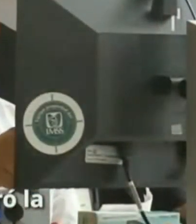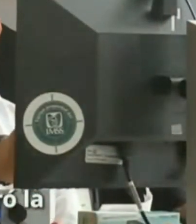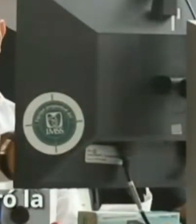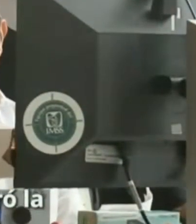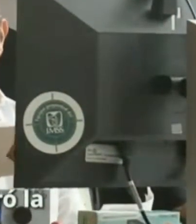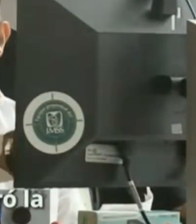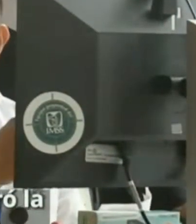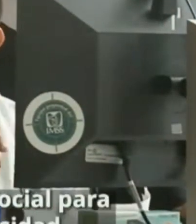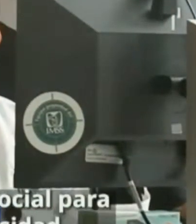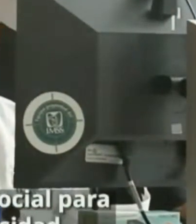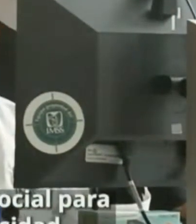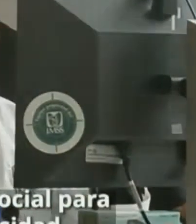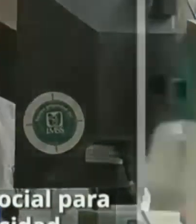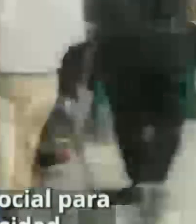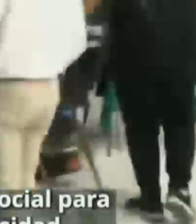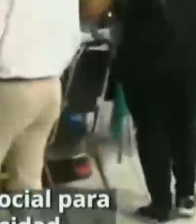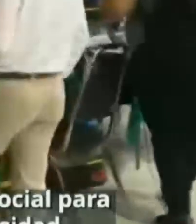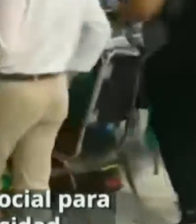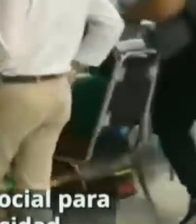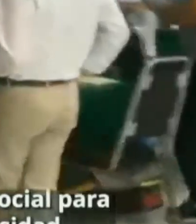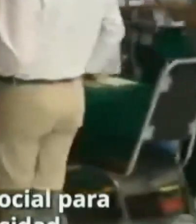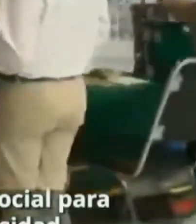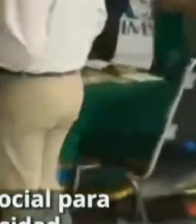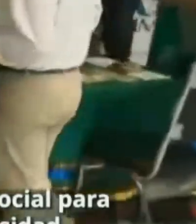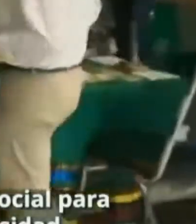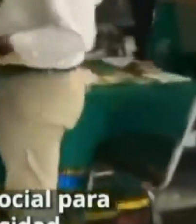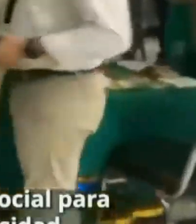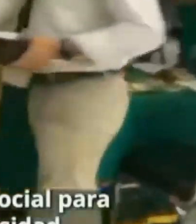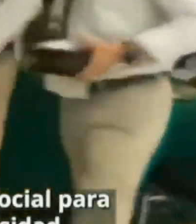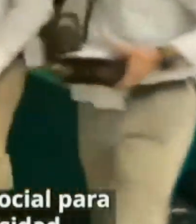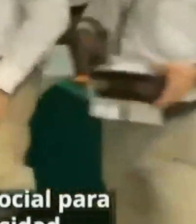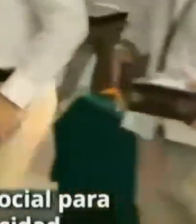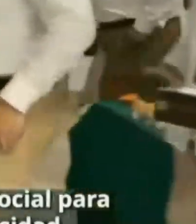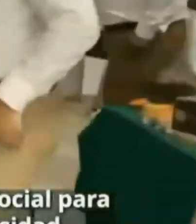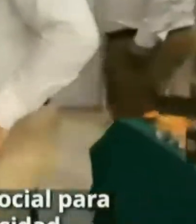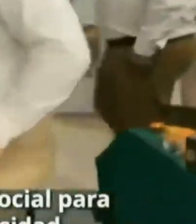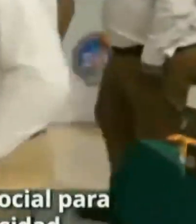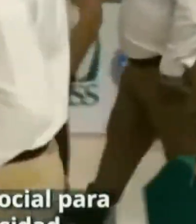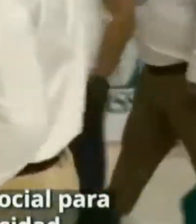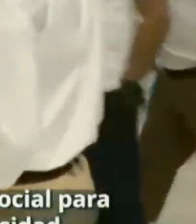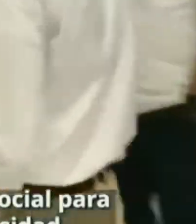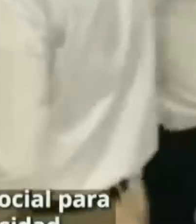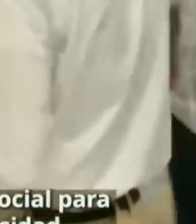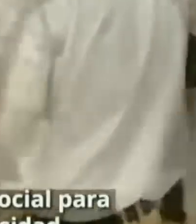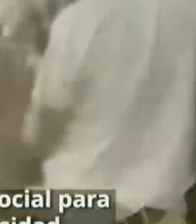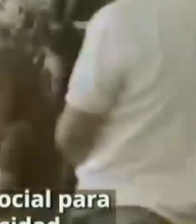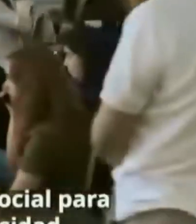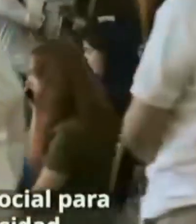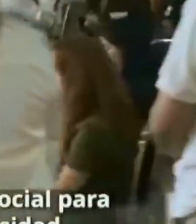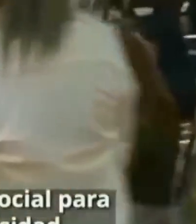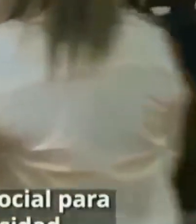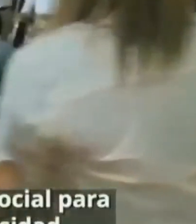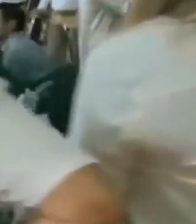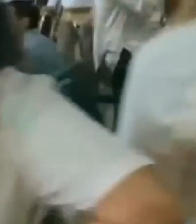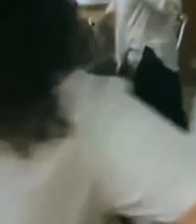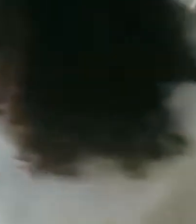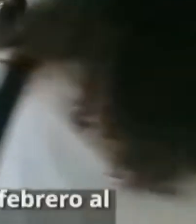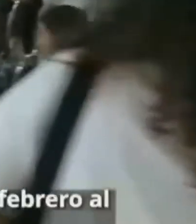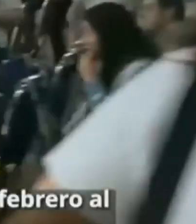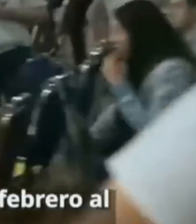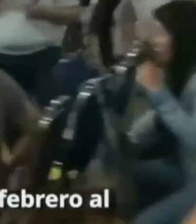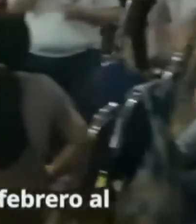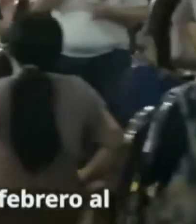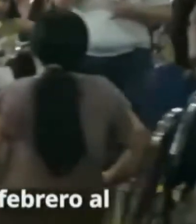de 7.900 residentes para fortalecer los servicios médicos del Seguro Social para ser designados a las entidades con mayor